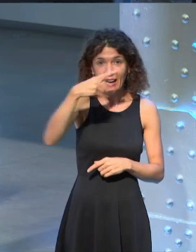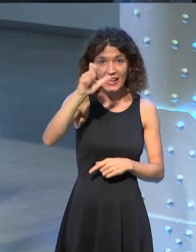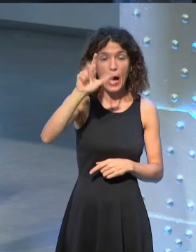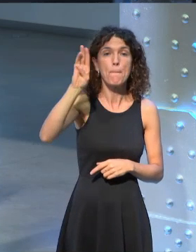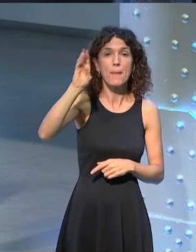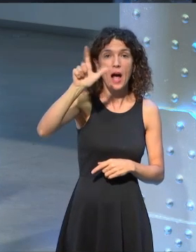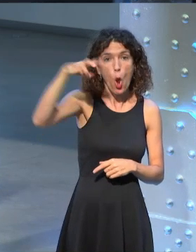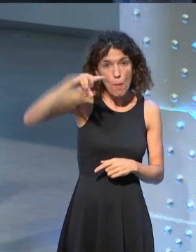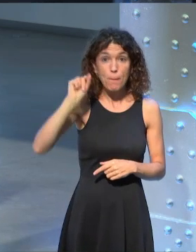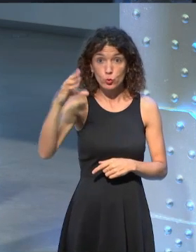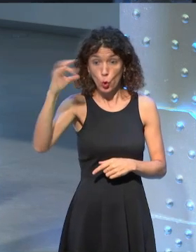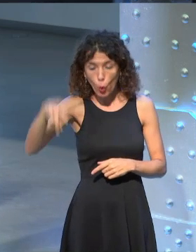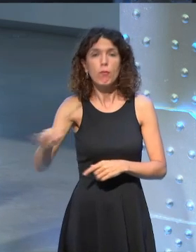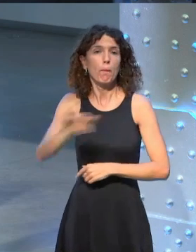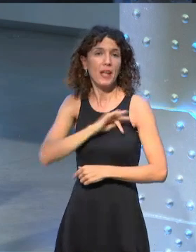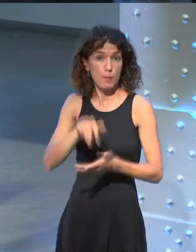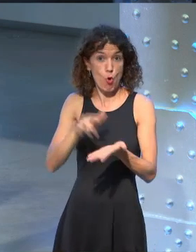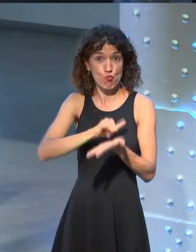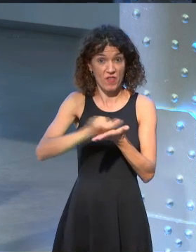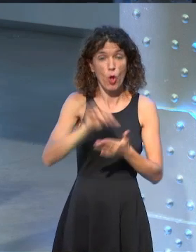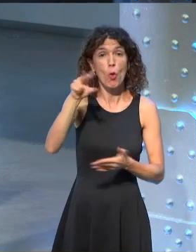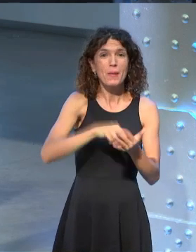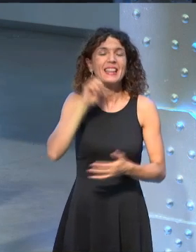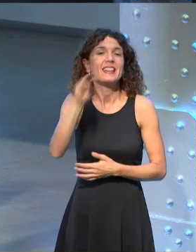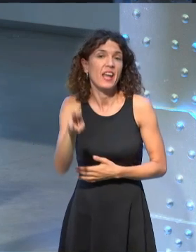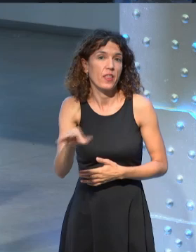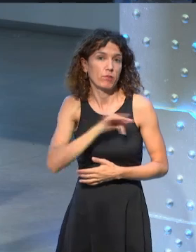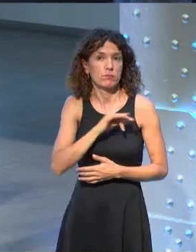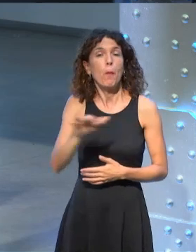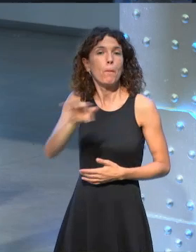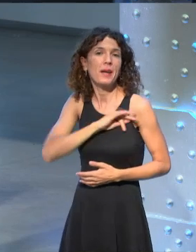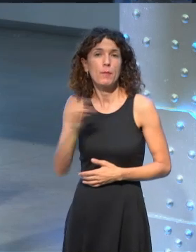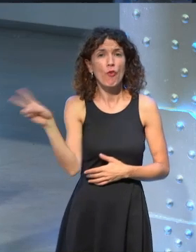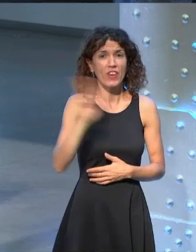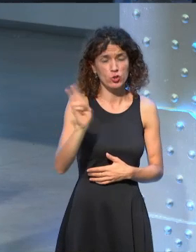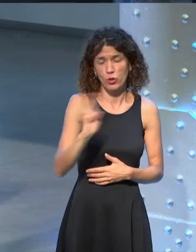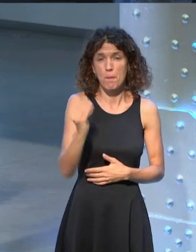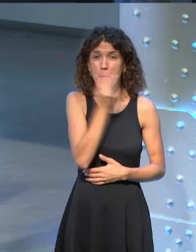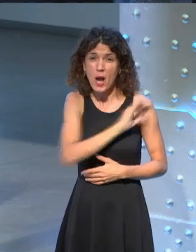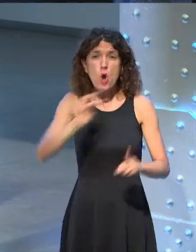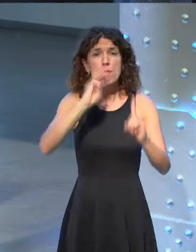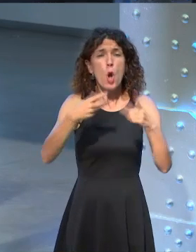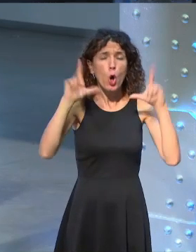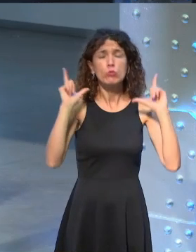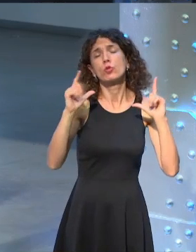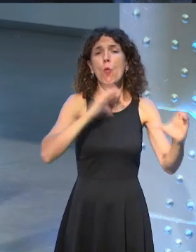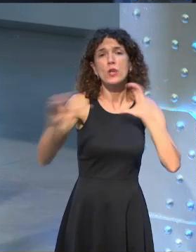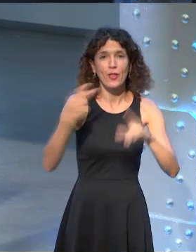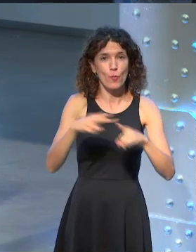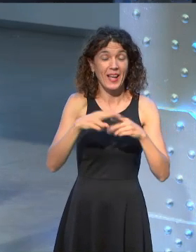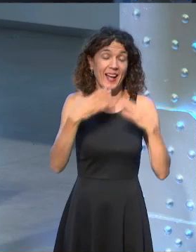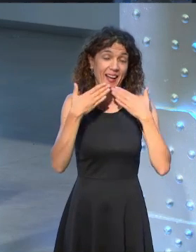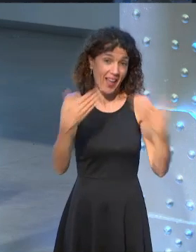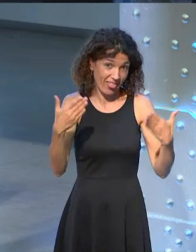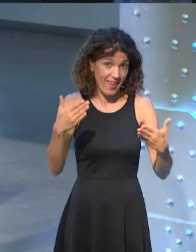www.angelapaloma.com, que fue galardonado precisamente en Nueva York en el año 2013 con el Victory Award al mejor blog de comunicación política. Gracias, Ángela,